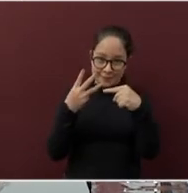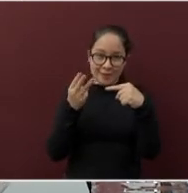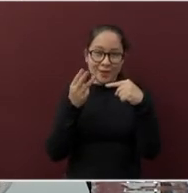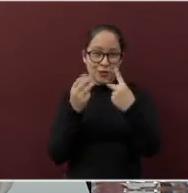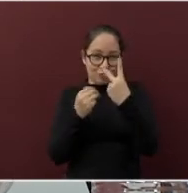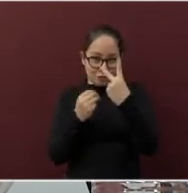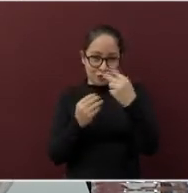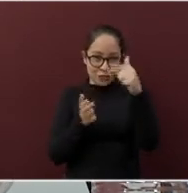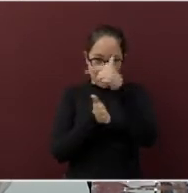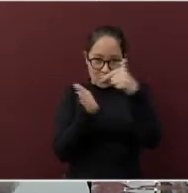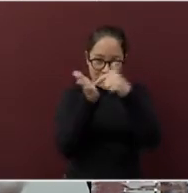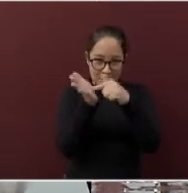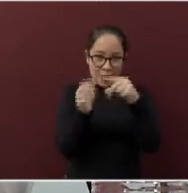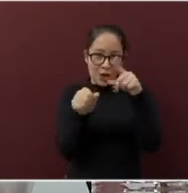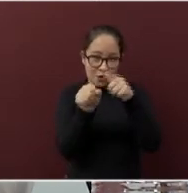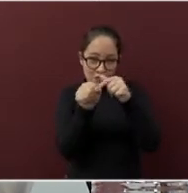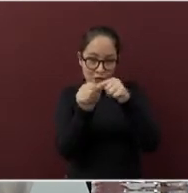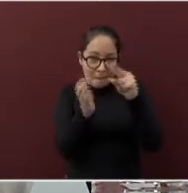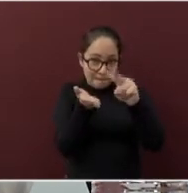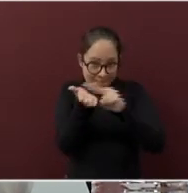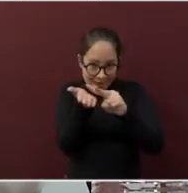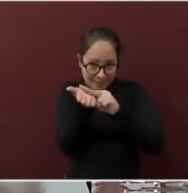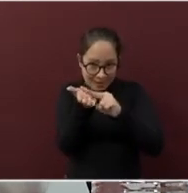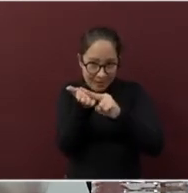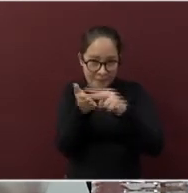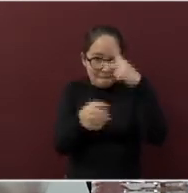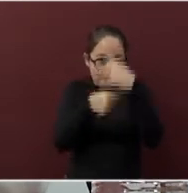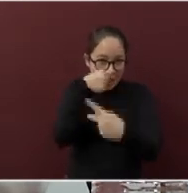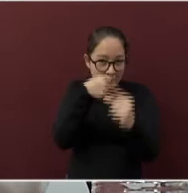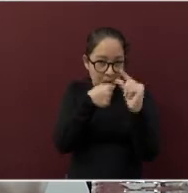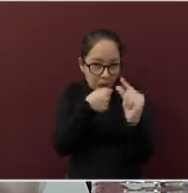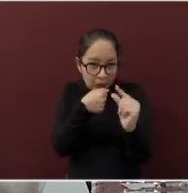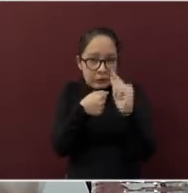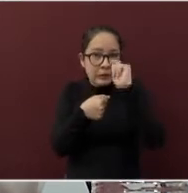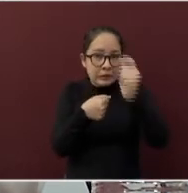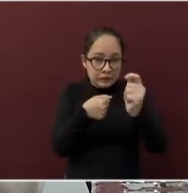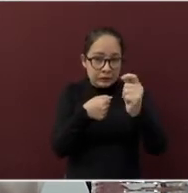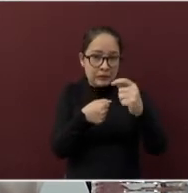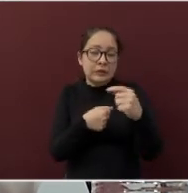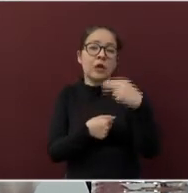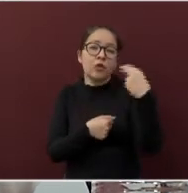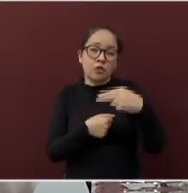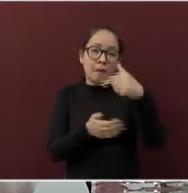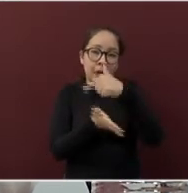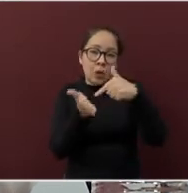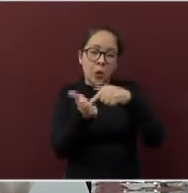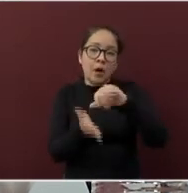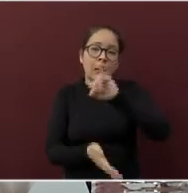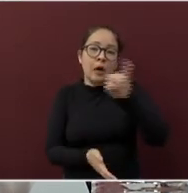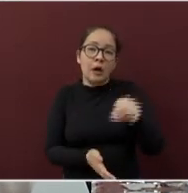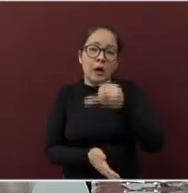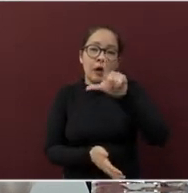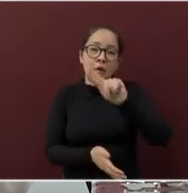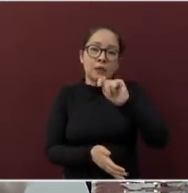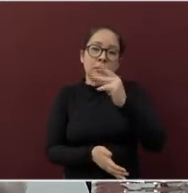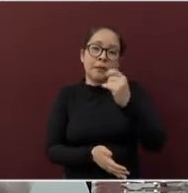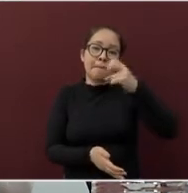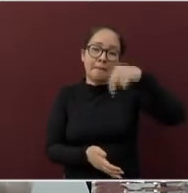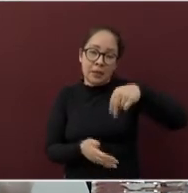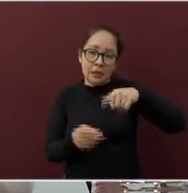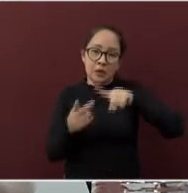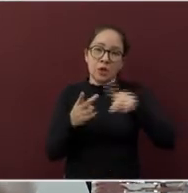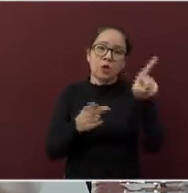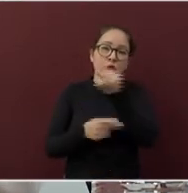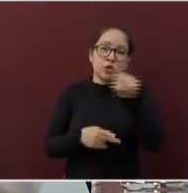semáforo verde de riesgo bajo son precisamente jáltipan y so conozco allá en el sur de